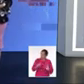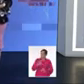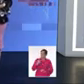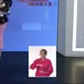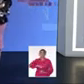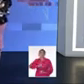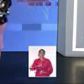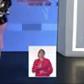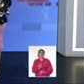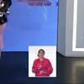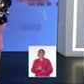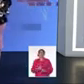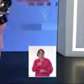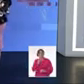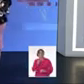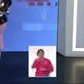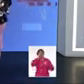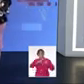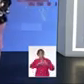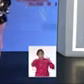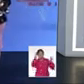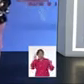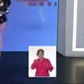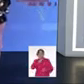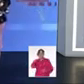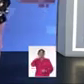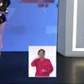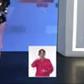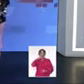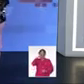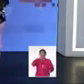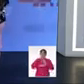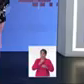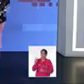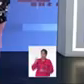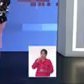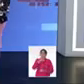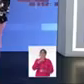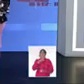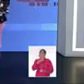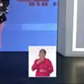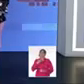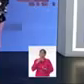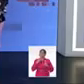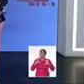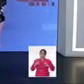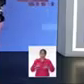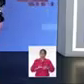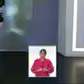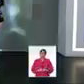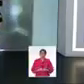cultura, de nuestro país. Doña Elena Burke, con ella terminamos y le deseamos muy buenas noches. Muy buenas noches.